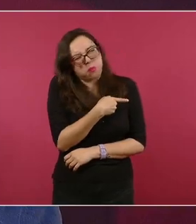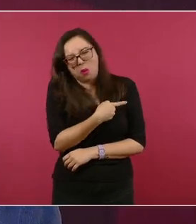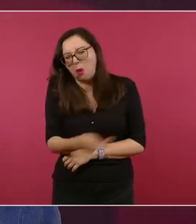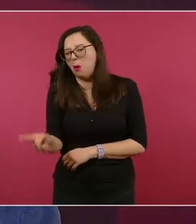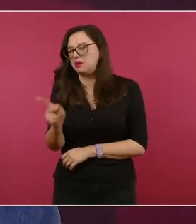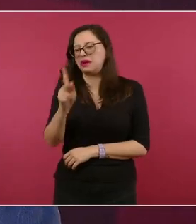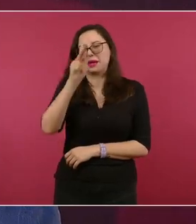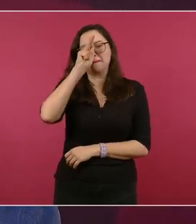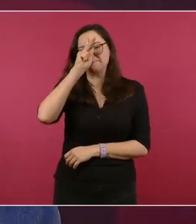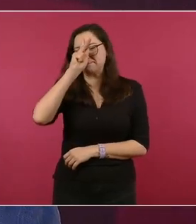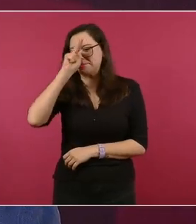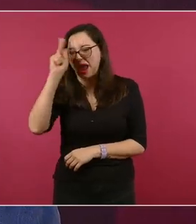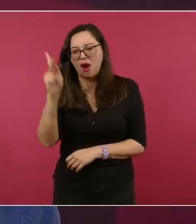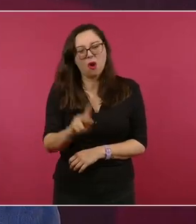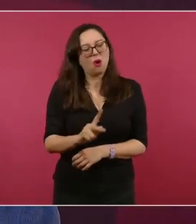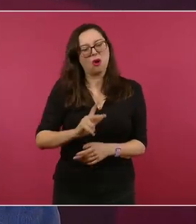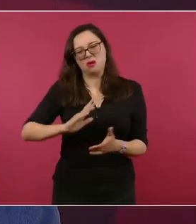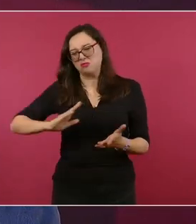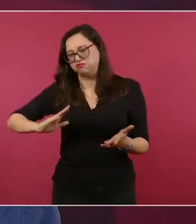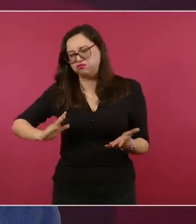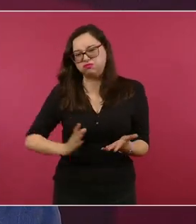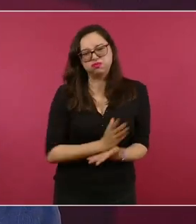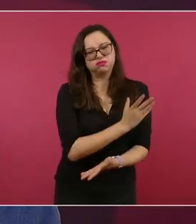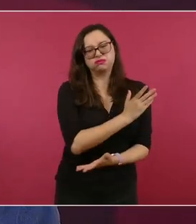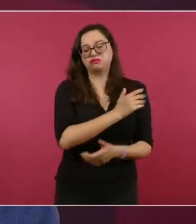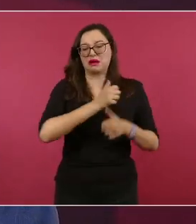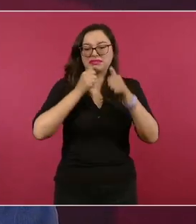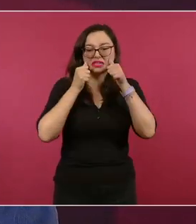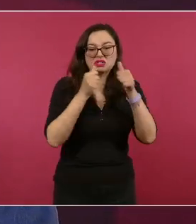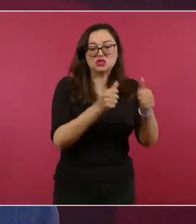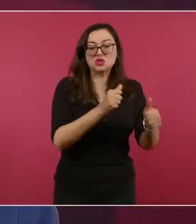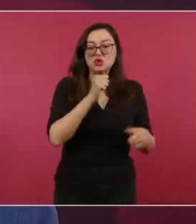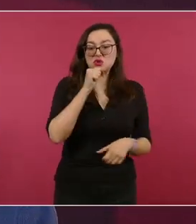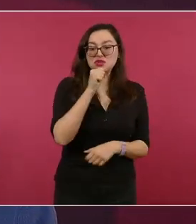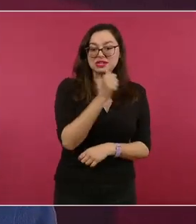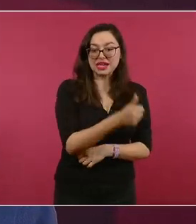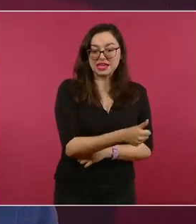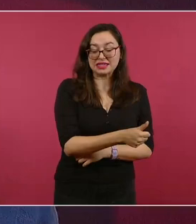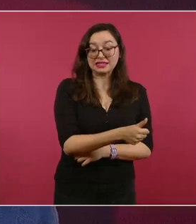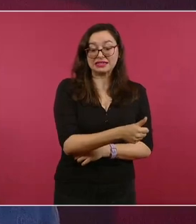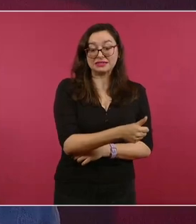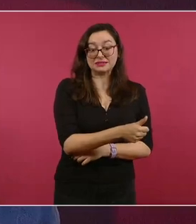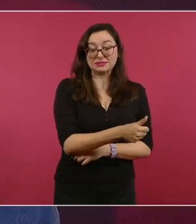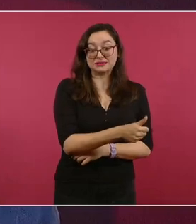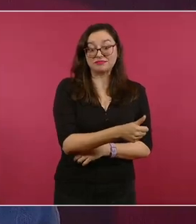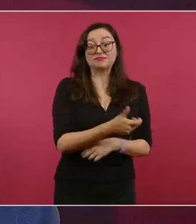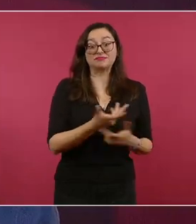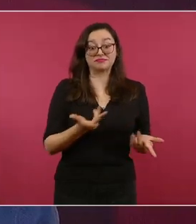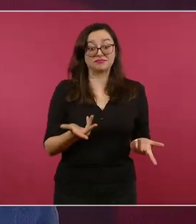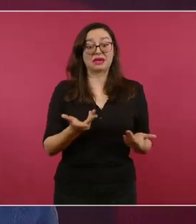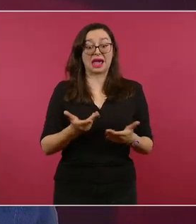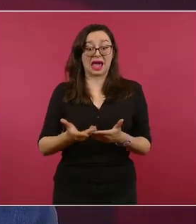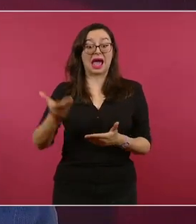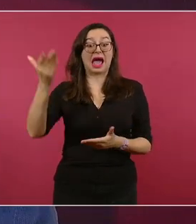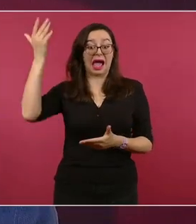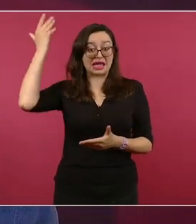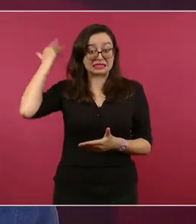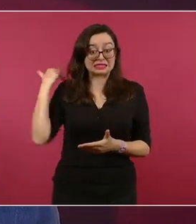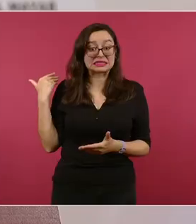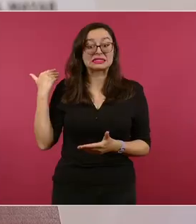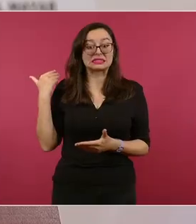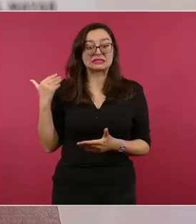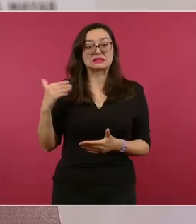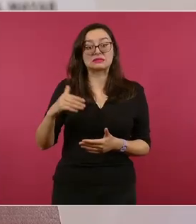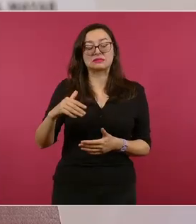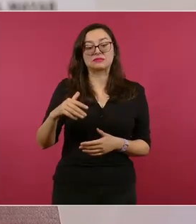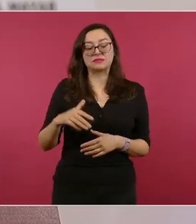¿sí?, históricamente en el país, que los querían desaparecer en